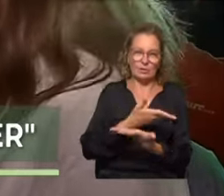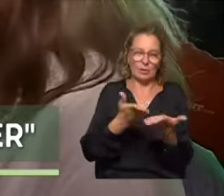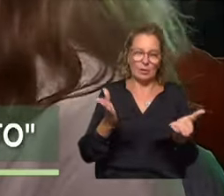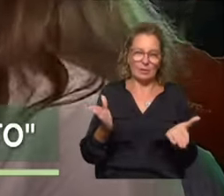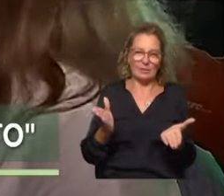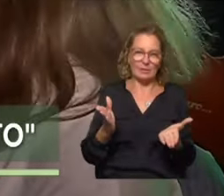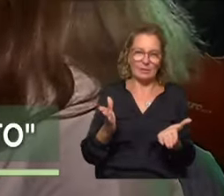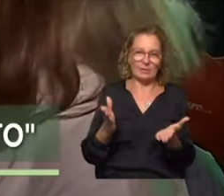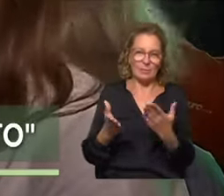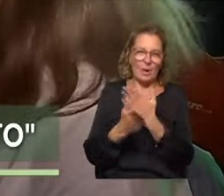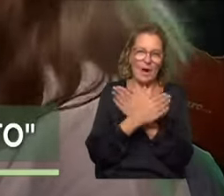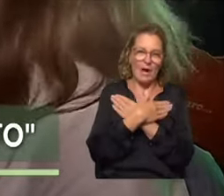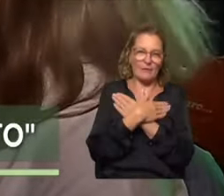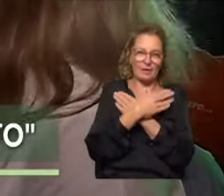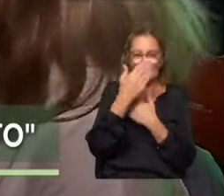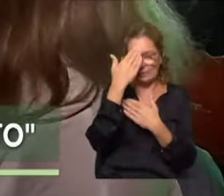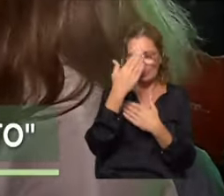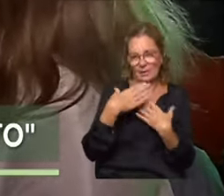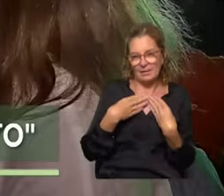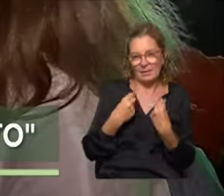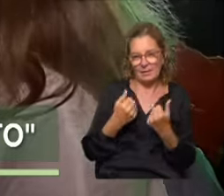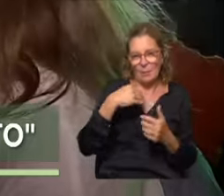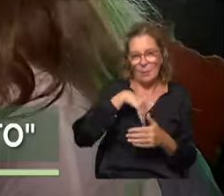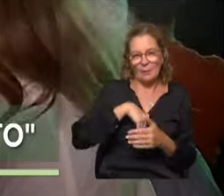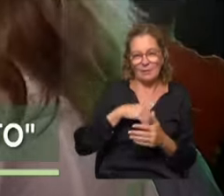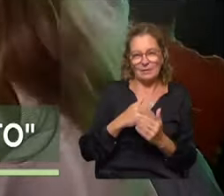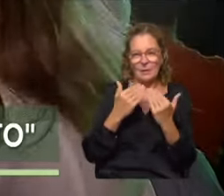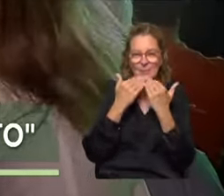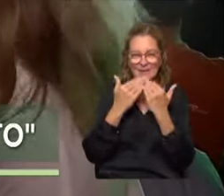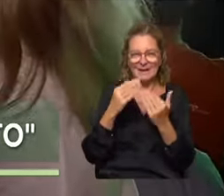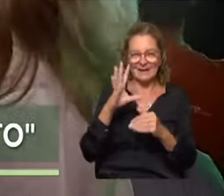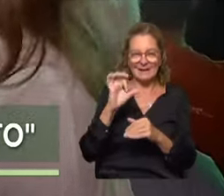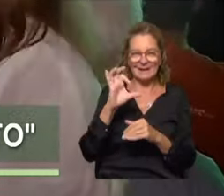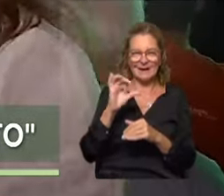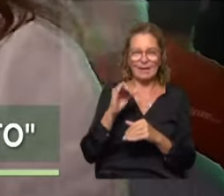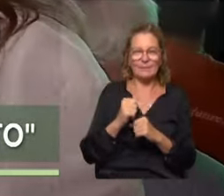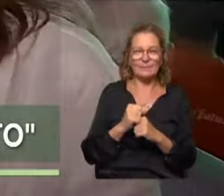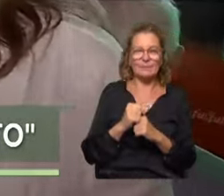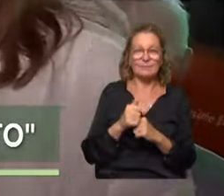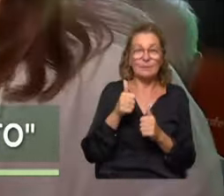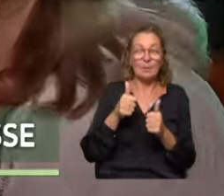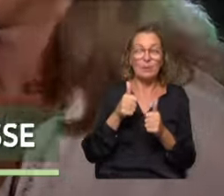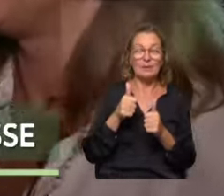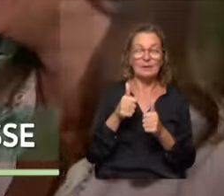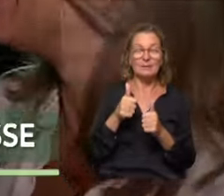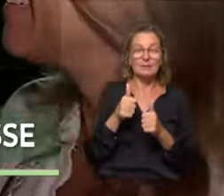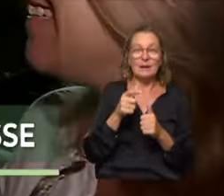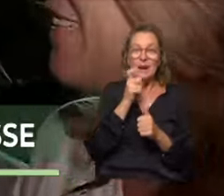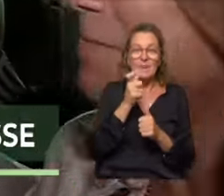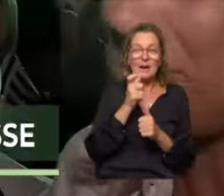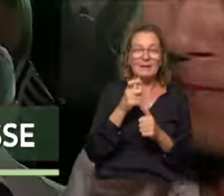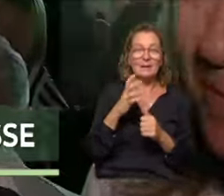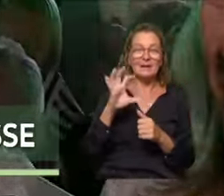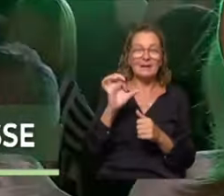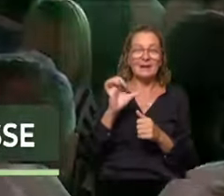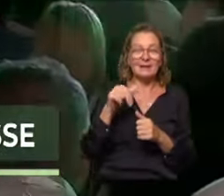es fruto de ese abrazo frenteamplista que sentimos muy profundo. Gracias a ustedes. Muy bien, así eran las palabras de la